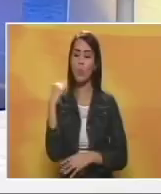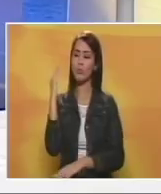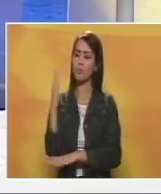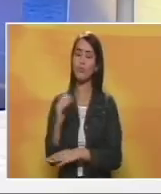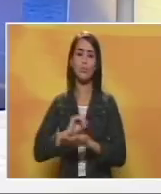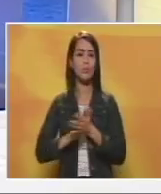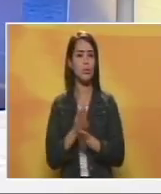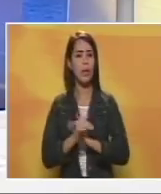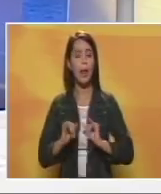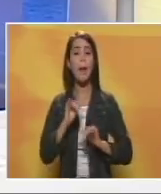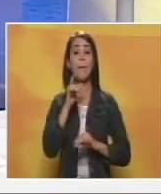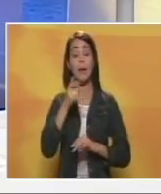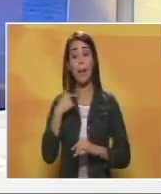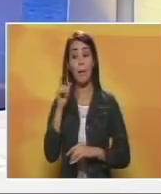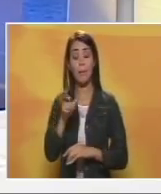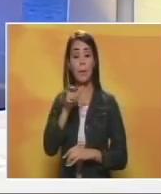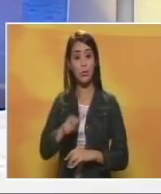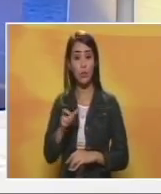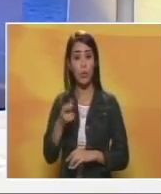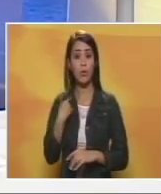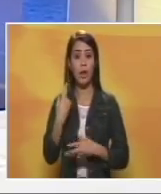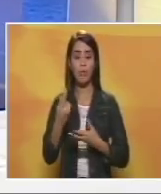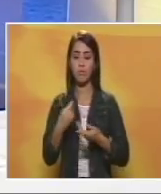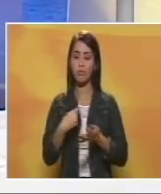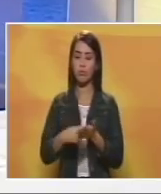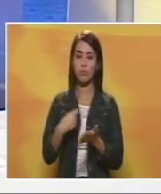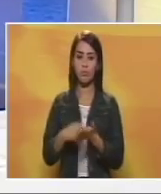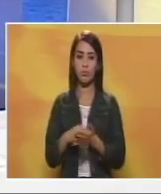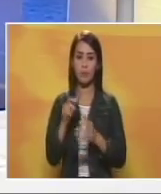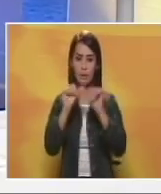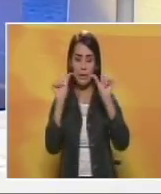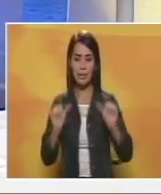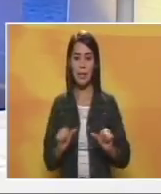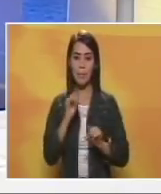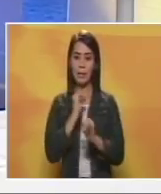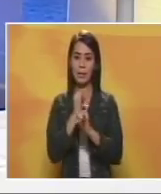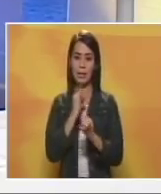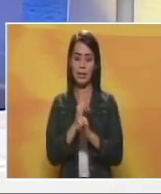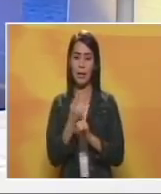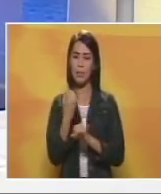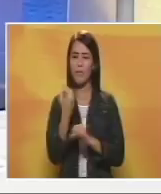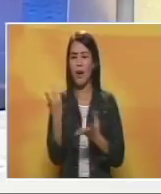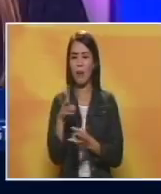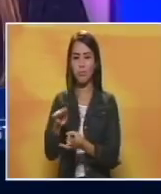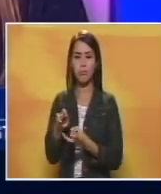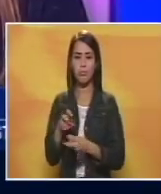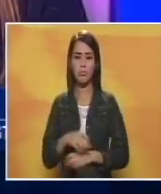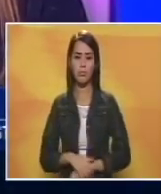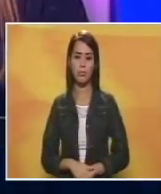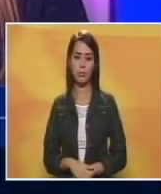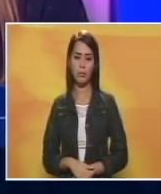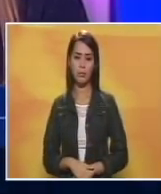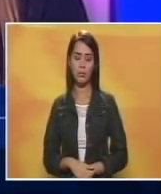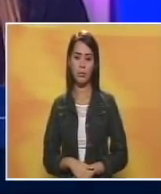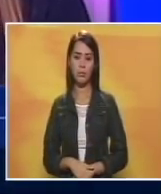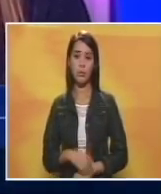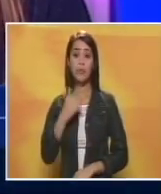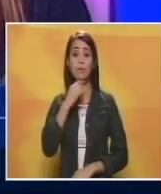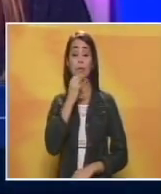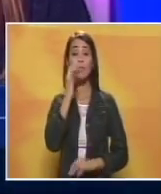los comerciantes que especulen a través del sistema de pago online ante la falta de efectivo. Hemos